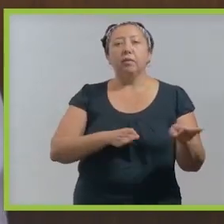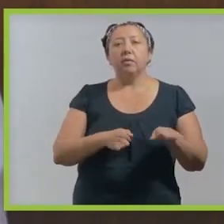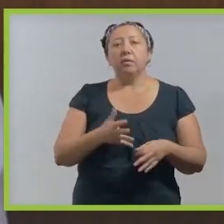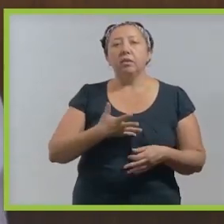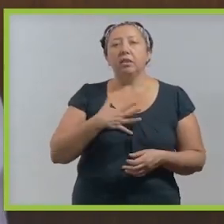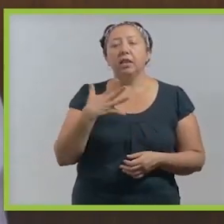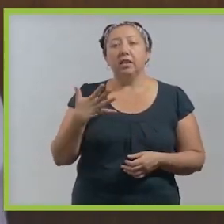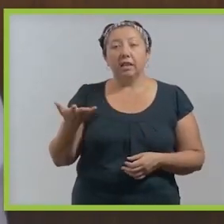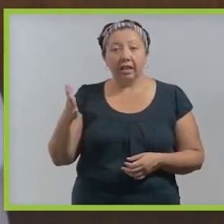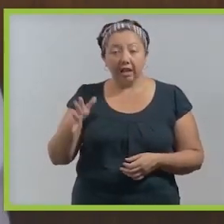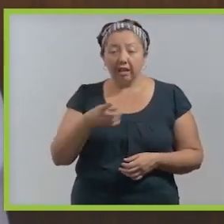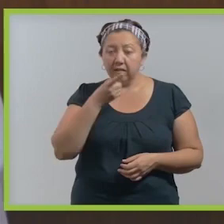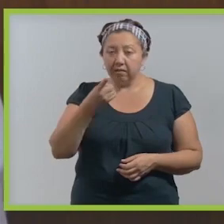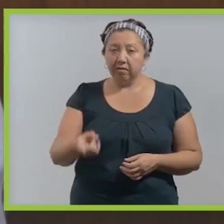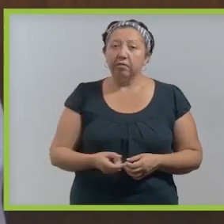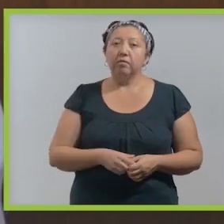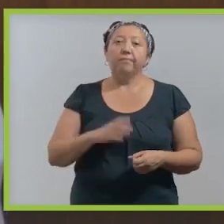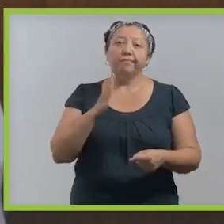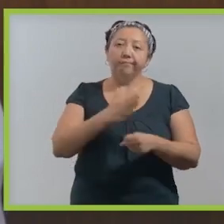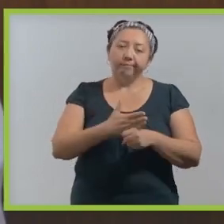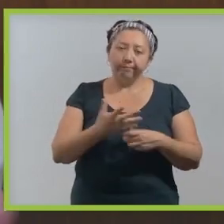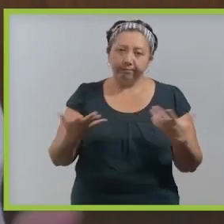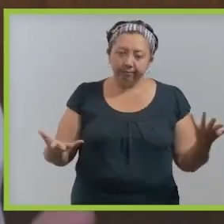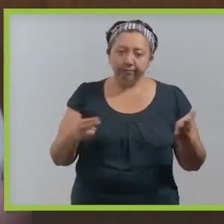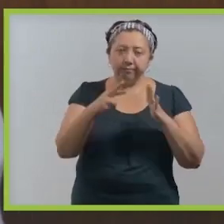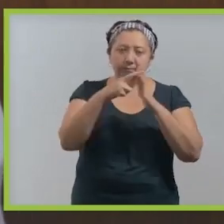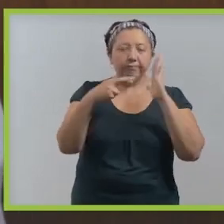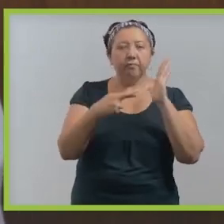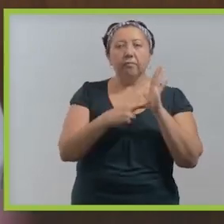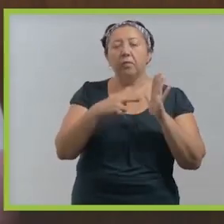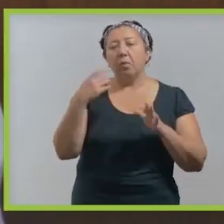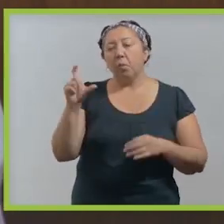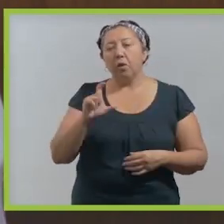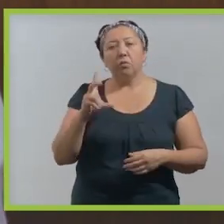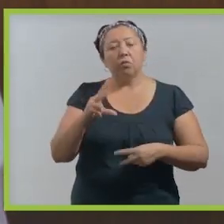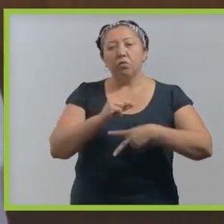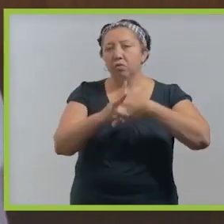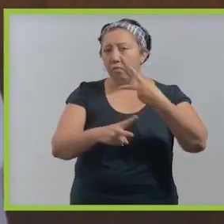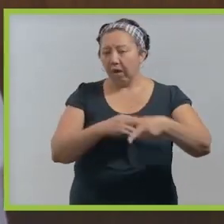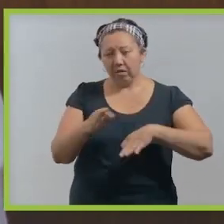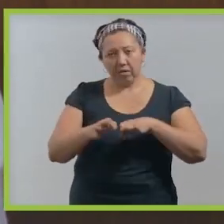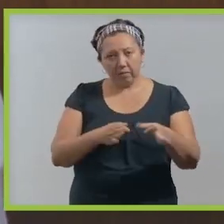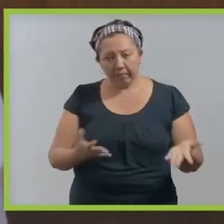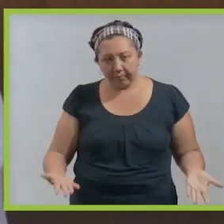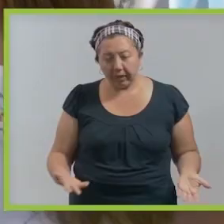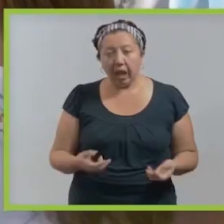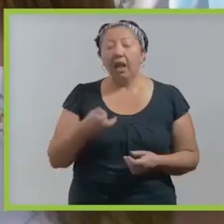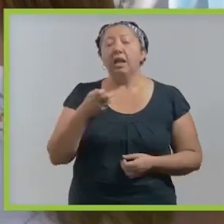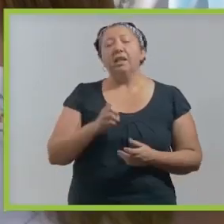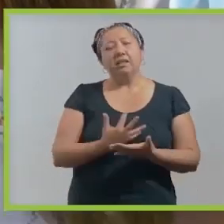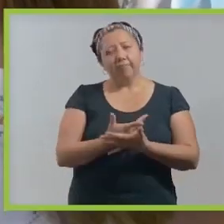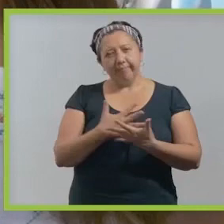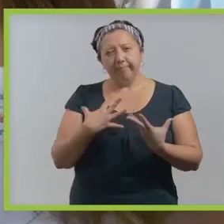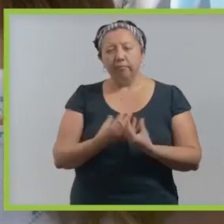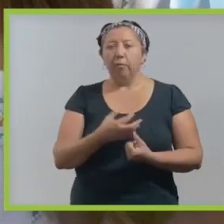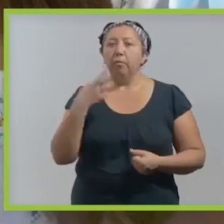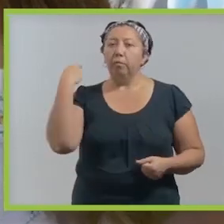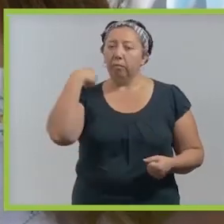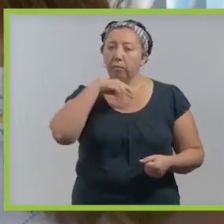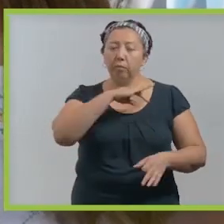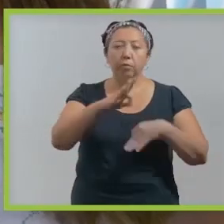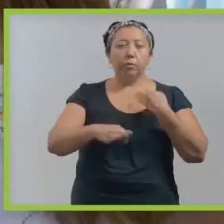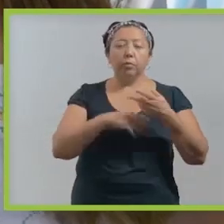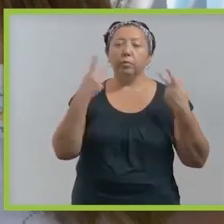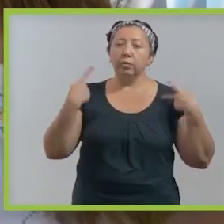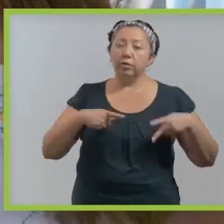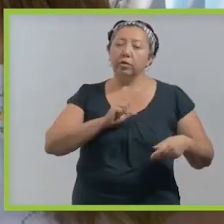pues se les tendrán que ir aplicando las disposiciones que tienen los reglamentos cuando se falta a los horarios de trabajo. Entonces, ojalá que pronto